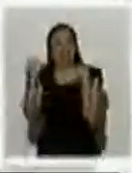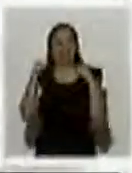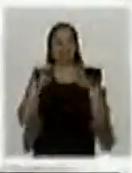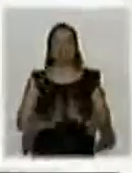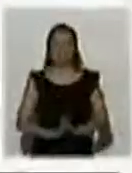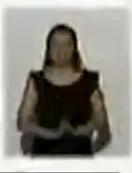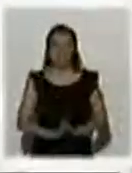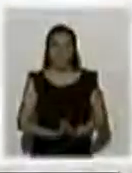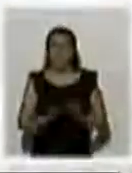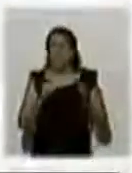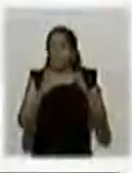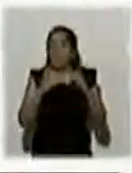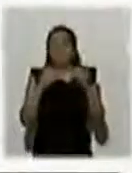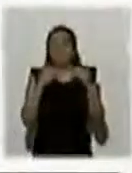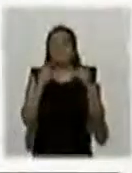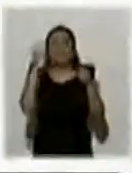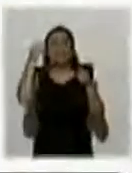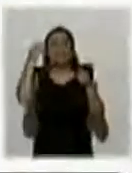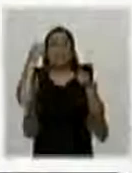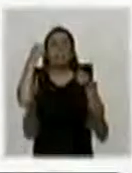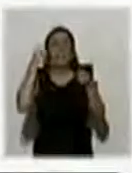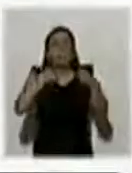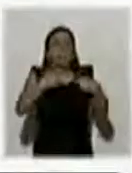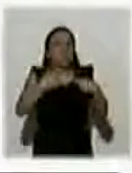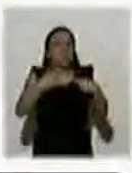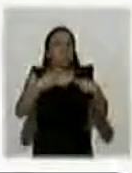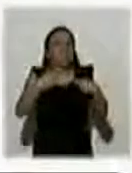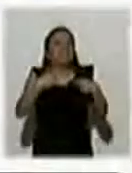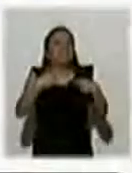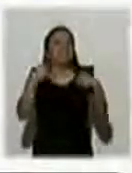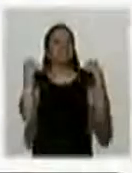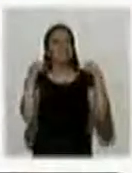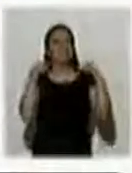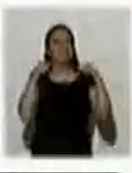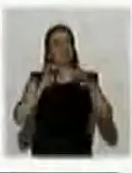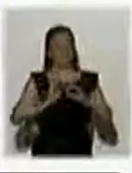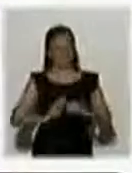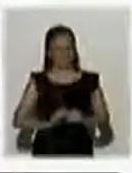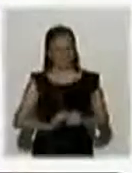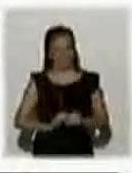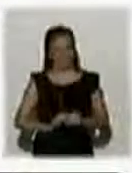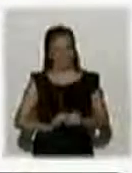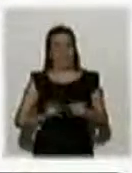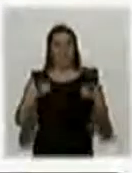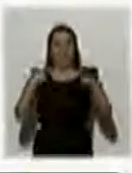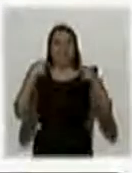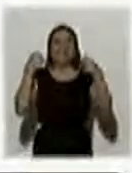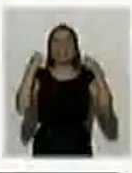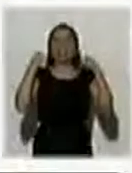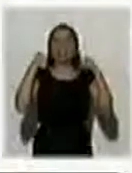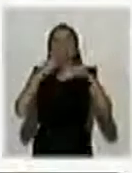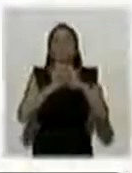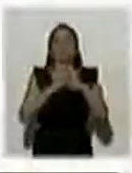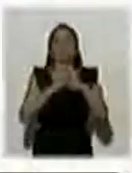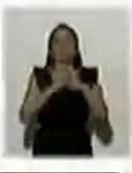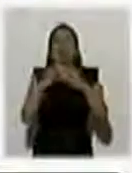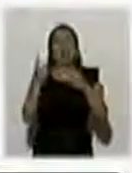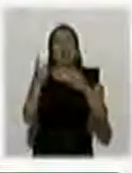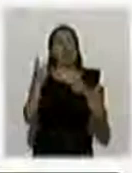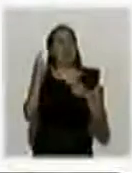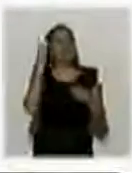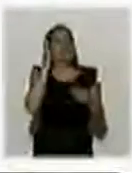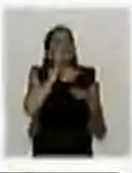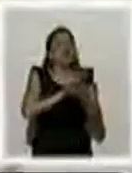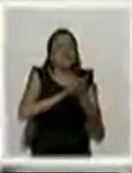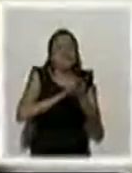deportivas que no existen, que no hay. Esas políticas deportivas que nos lleven a volver a los clubes de barrios,